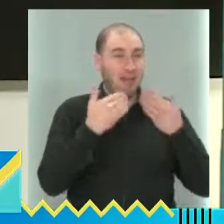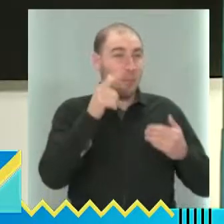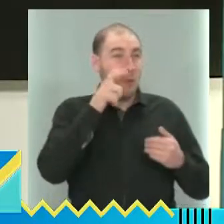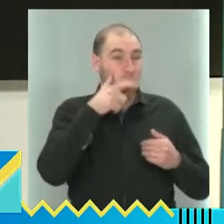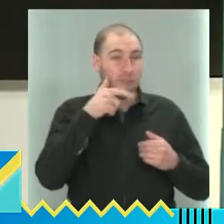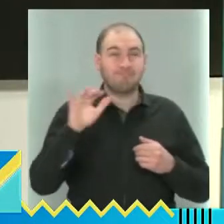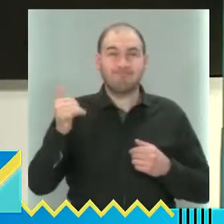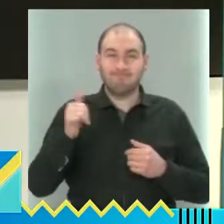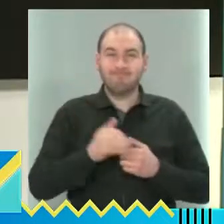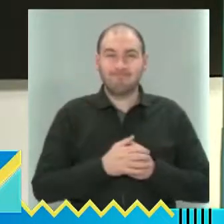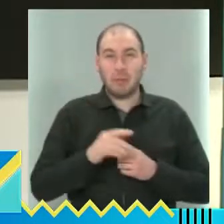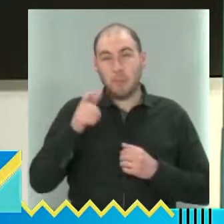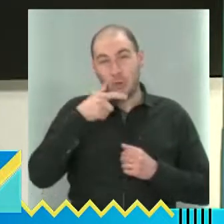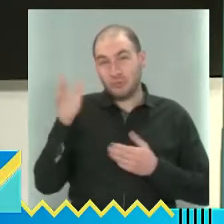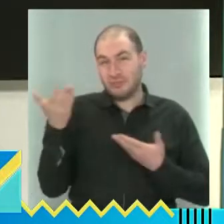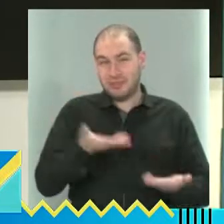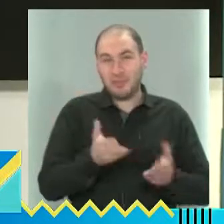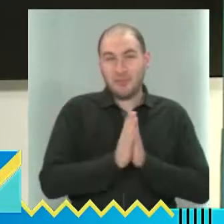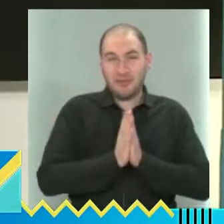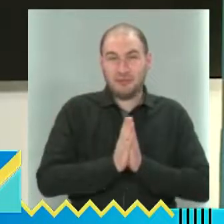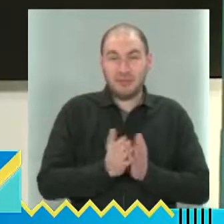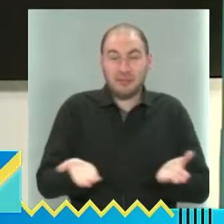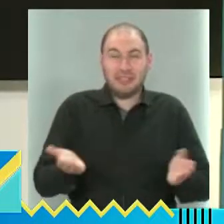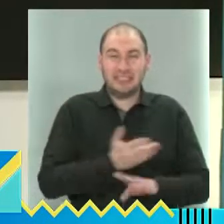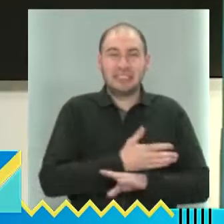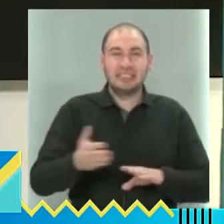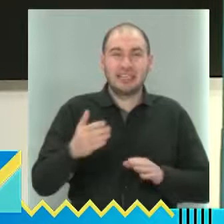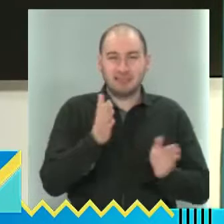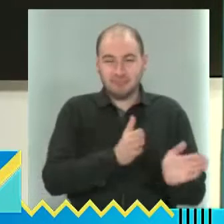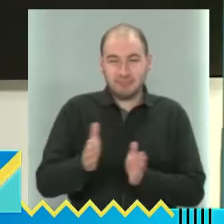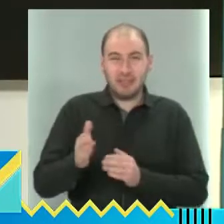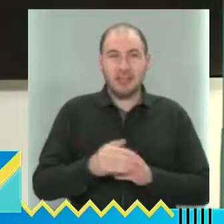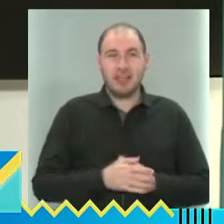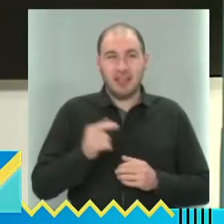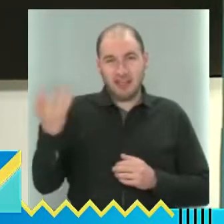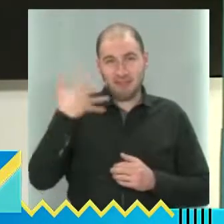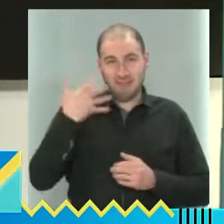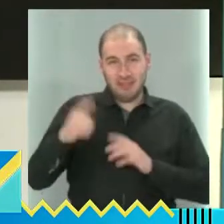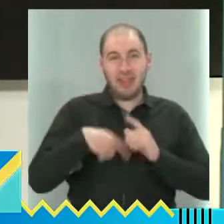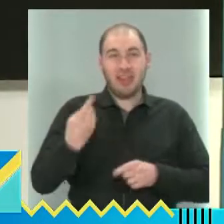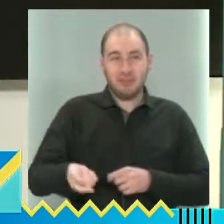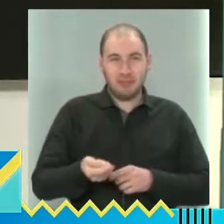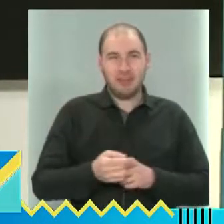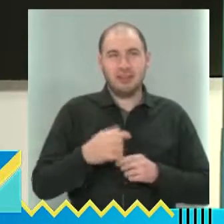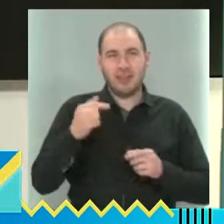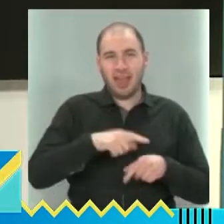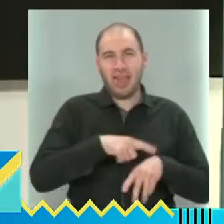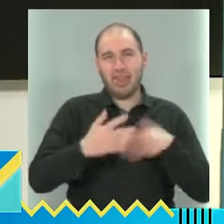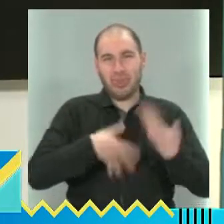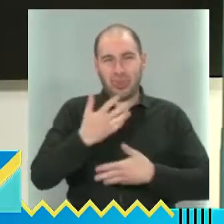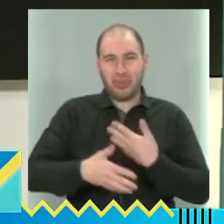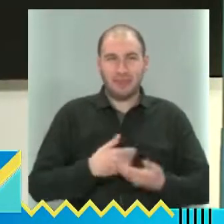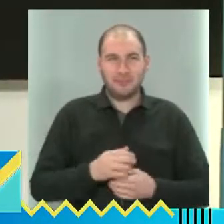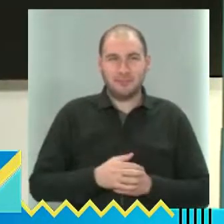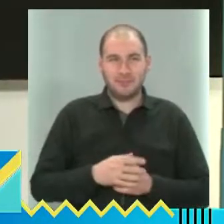producción. Sí, que producción la traiga, por favor. Pero bueno, vamos a seguir con el cronograma, pues ya nos empiezan a retar si empezamos a hacer tanto lío acá.